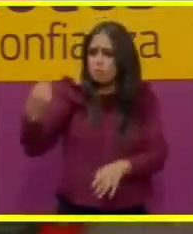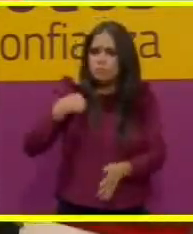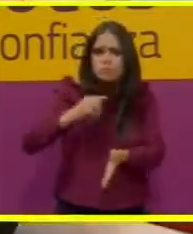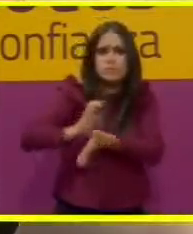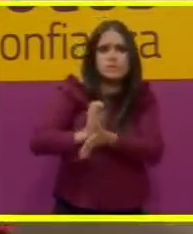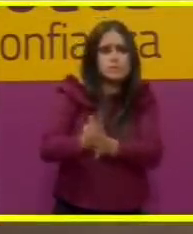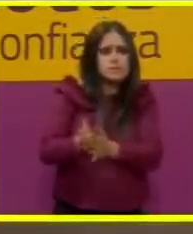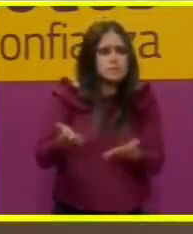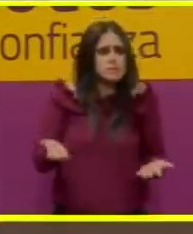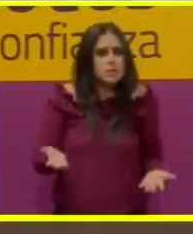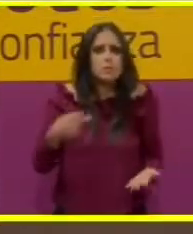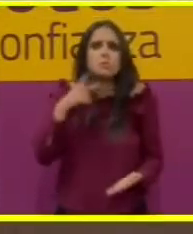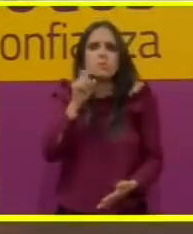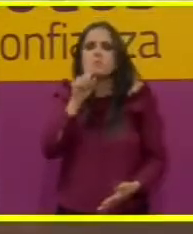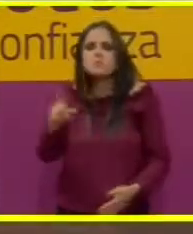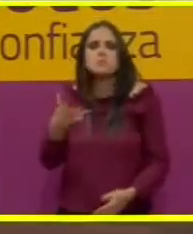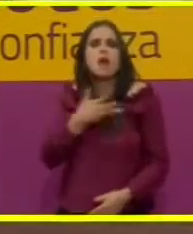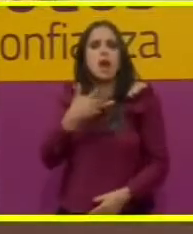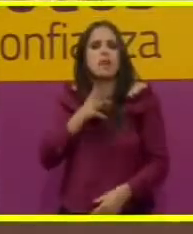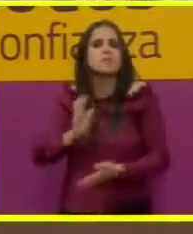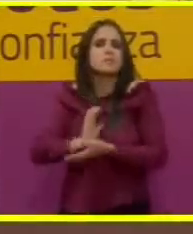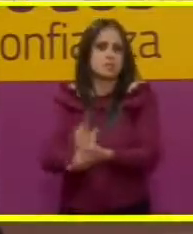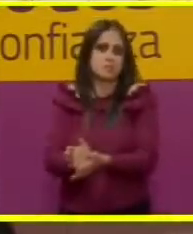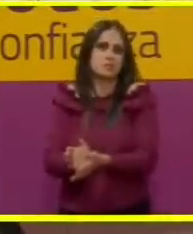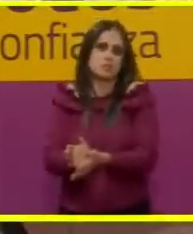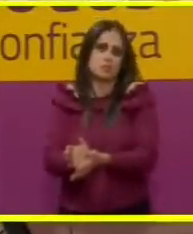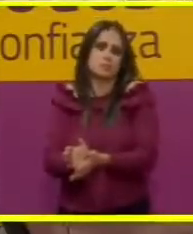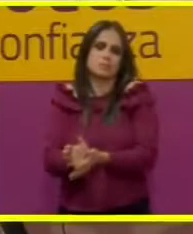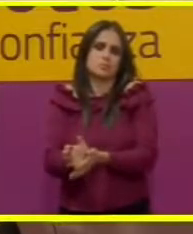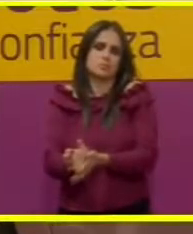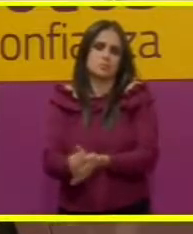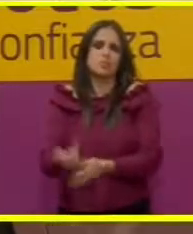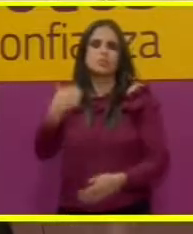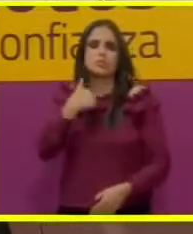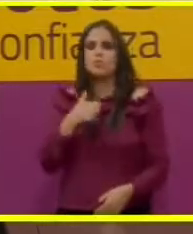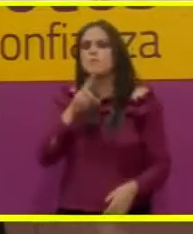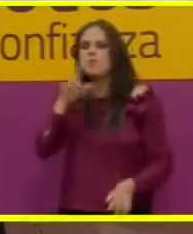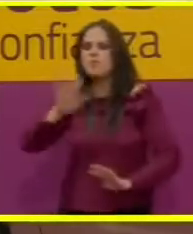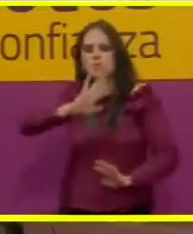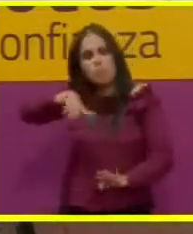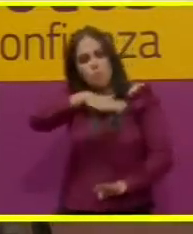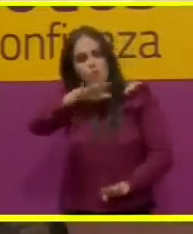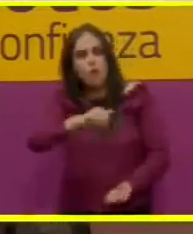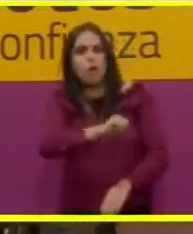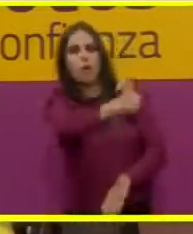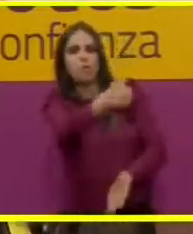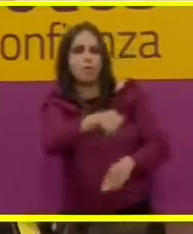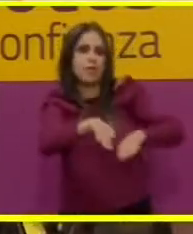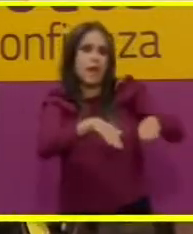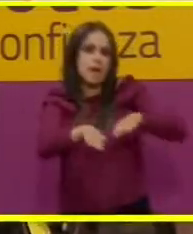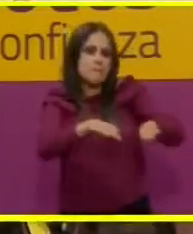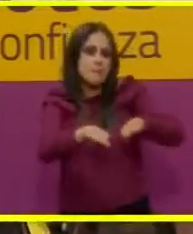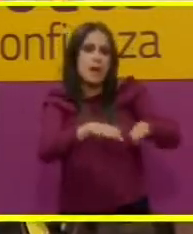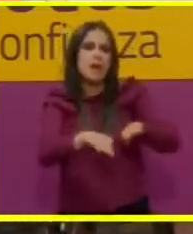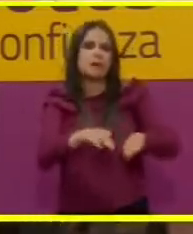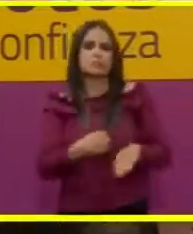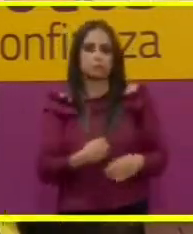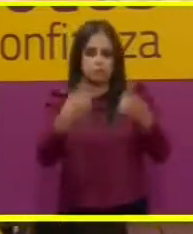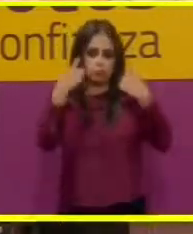Y sin embargo, lo había. Yo ya estaba buscando otros trabajos, presentándome como